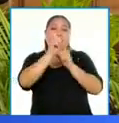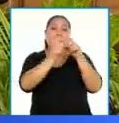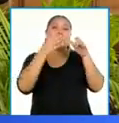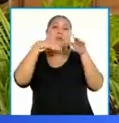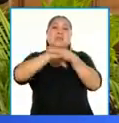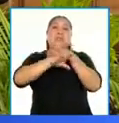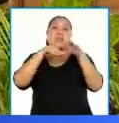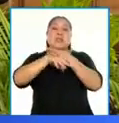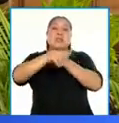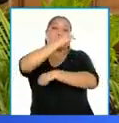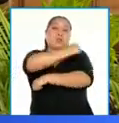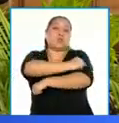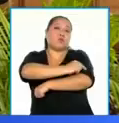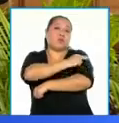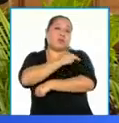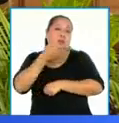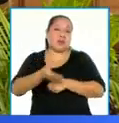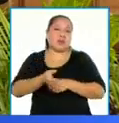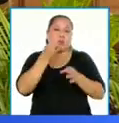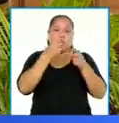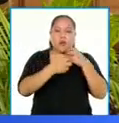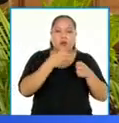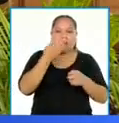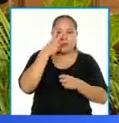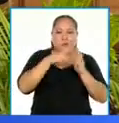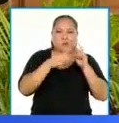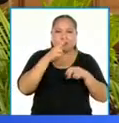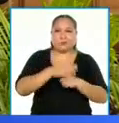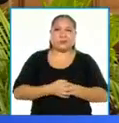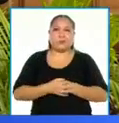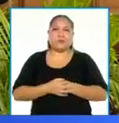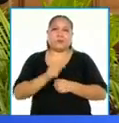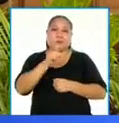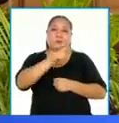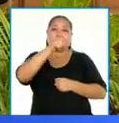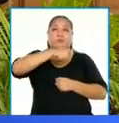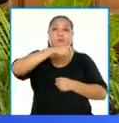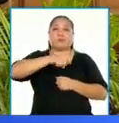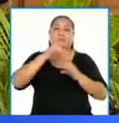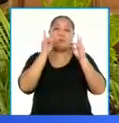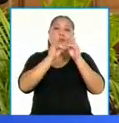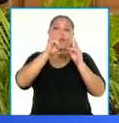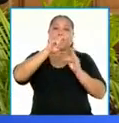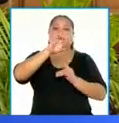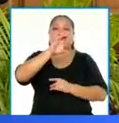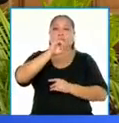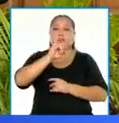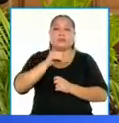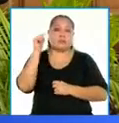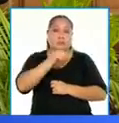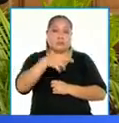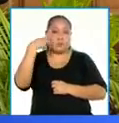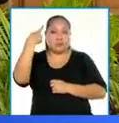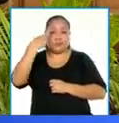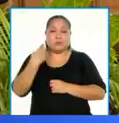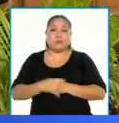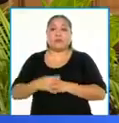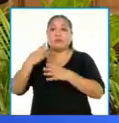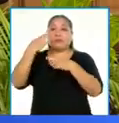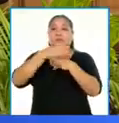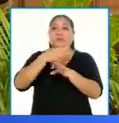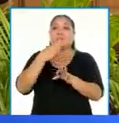hospitalizándose o que están en una situación ya más grave que requieren UCI. Y es por eso que las